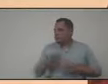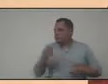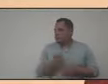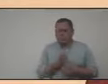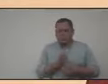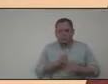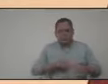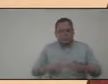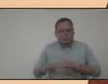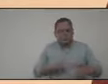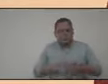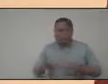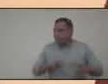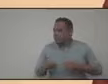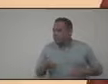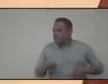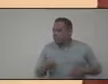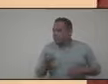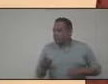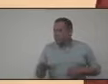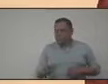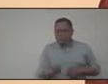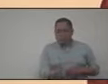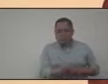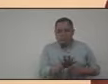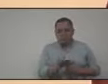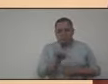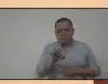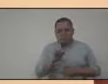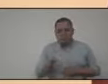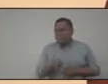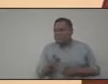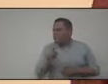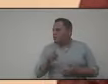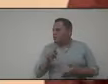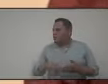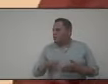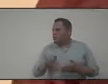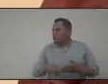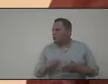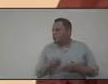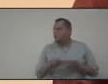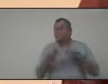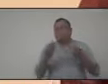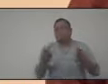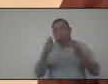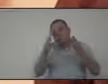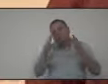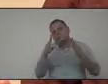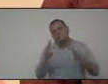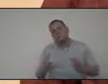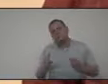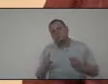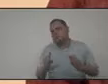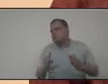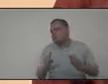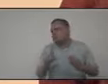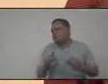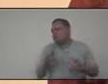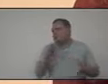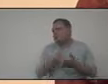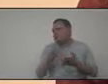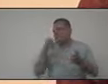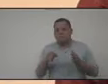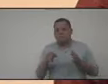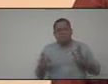haciendo, doctora, para que los prestadores, la gente que está contratando, hagan algo en contra de su